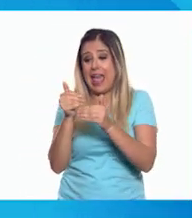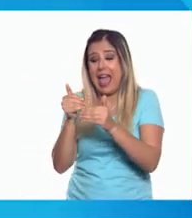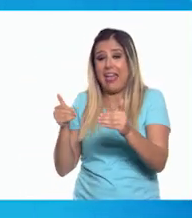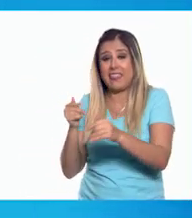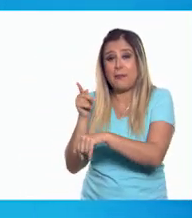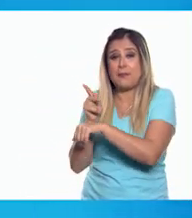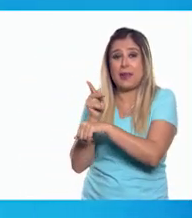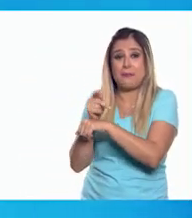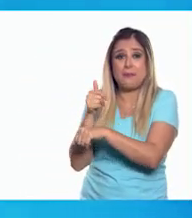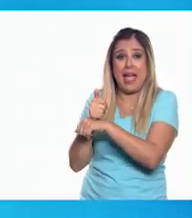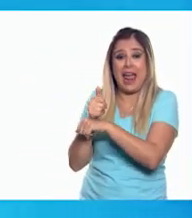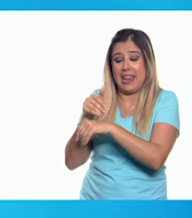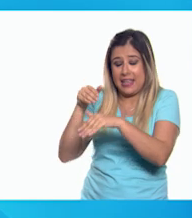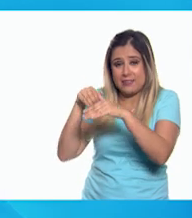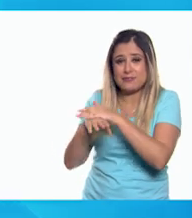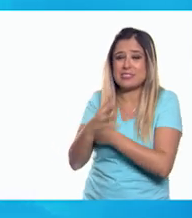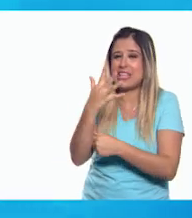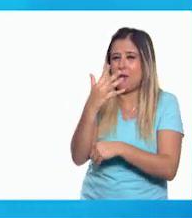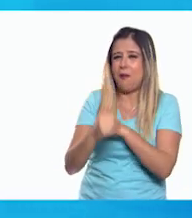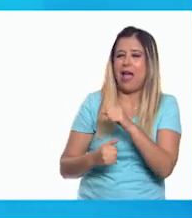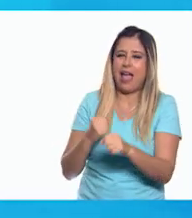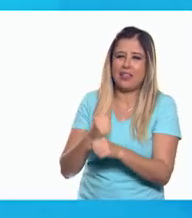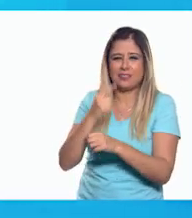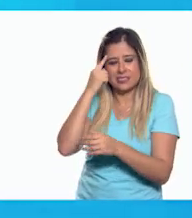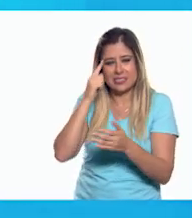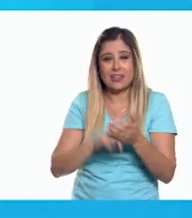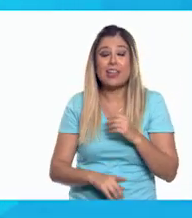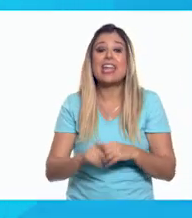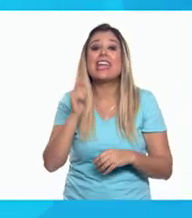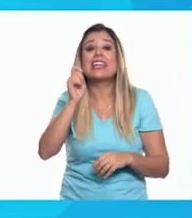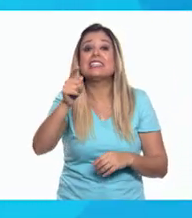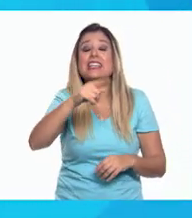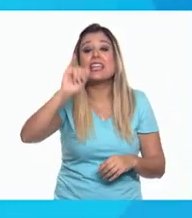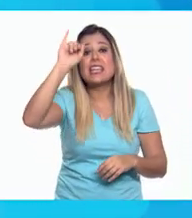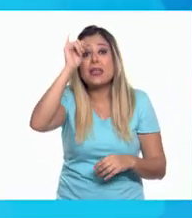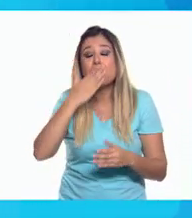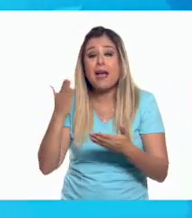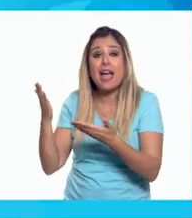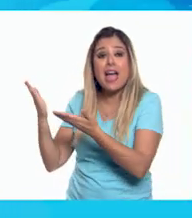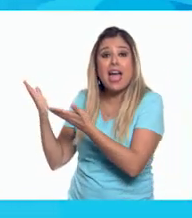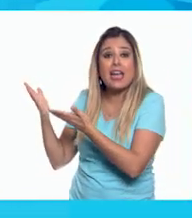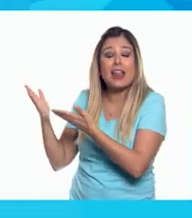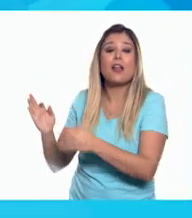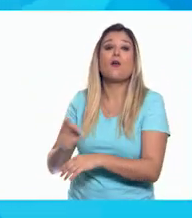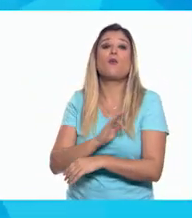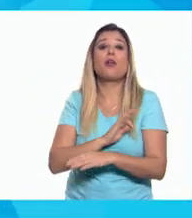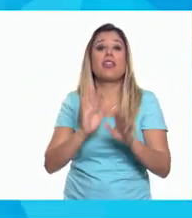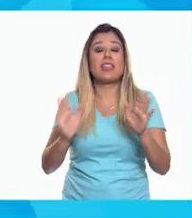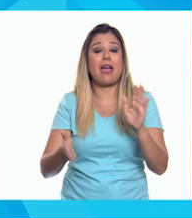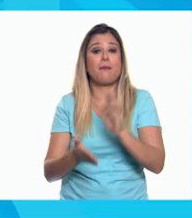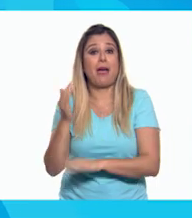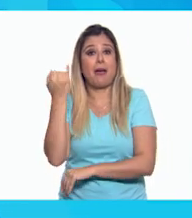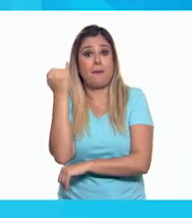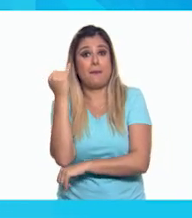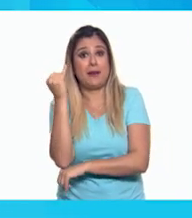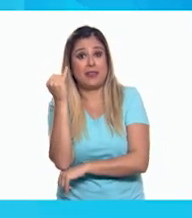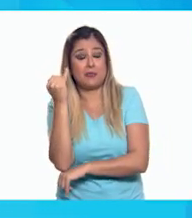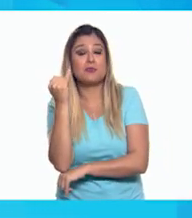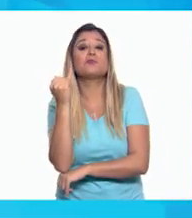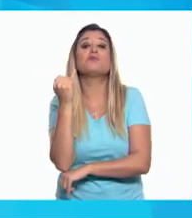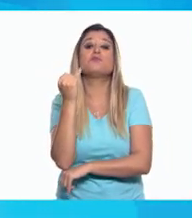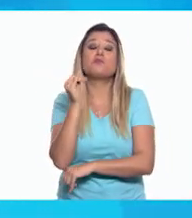primaria, sí, es cierto. Unos 5 años. Oye, pero entonces quiere decir que en esa imagen puede que ya vaya preescolar. Puede ser que